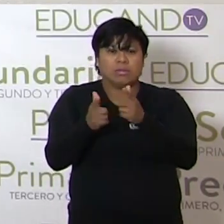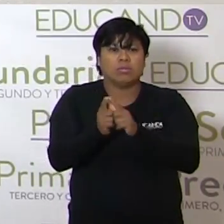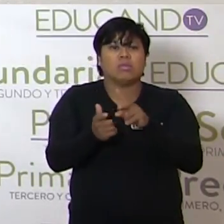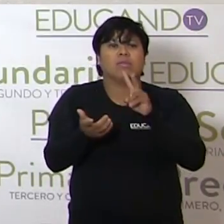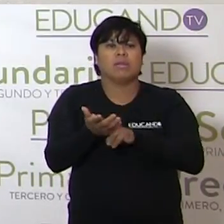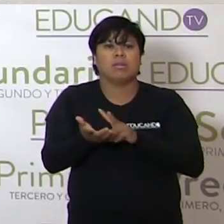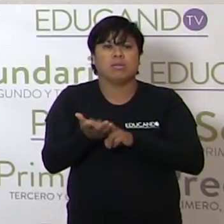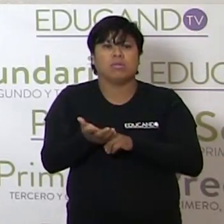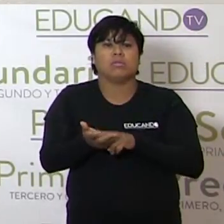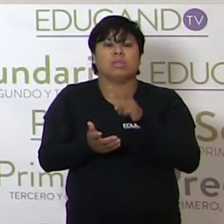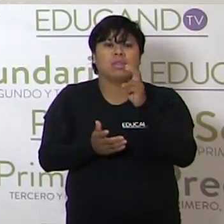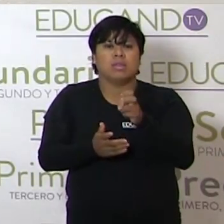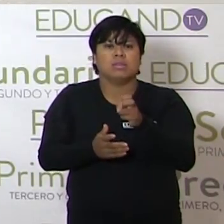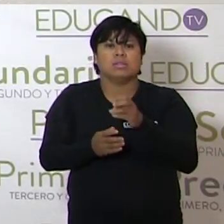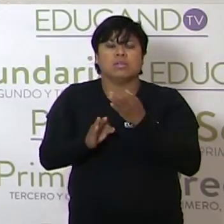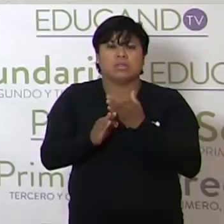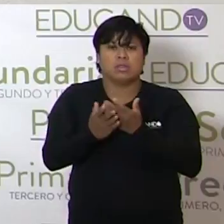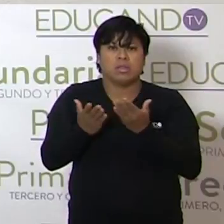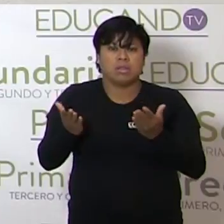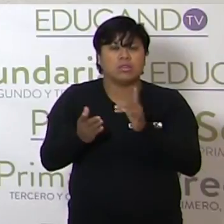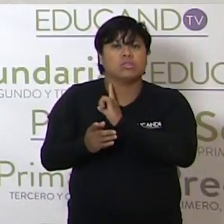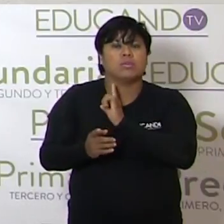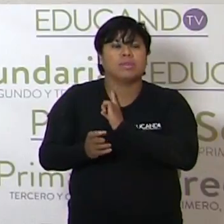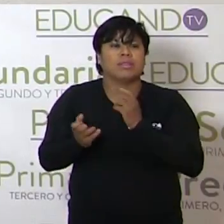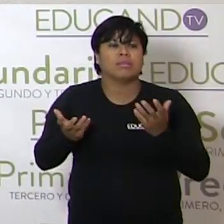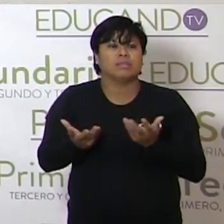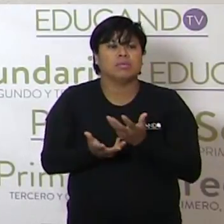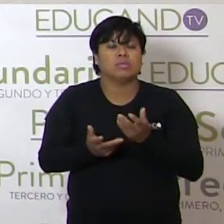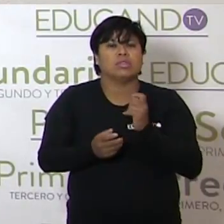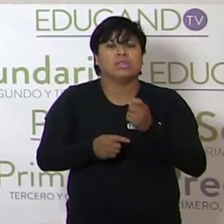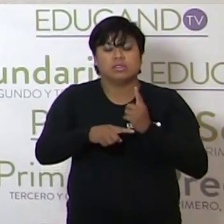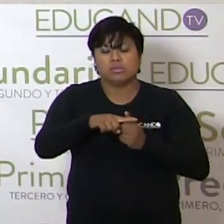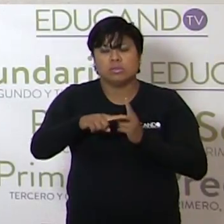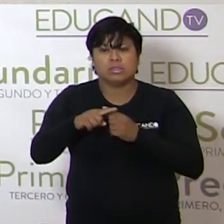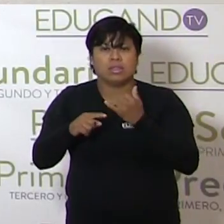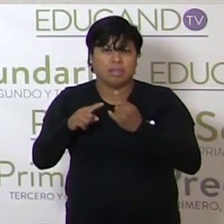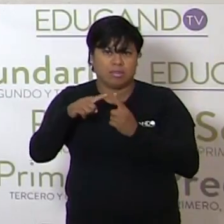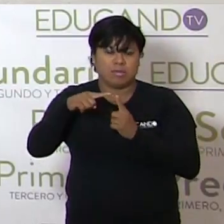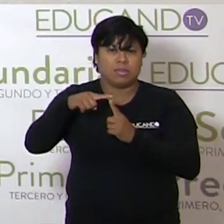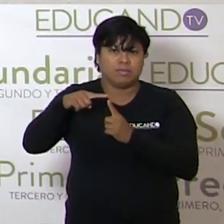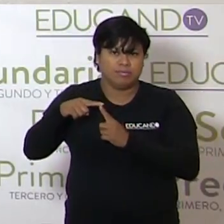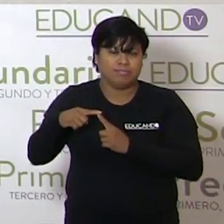2. En este caso, lo único que hacemos es sumarlos y dividirlos.